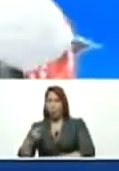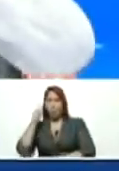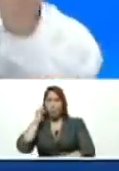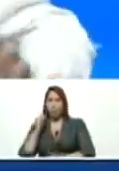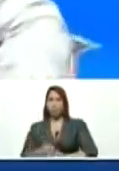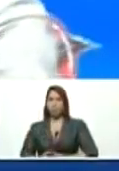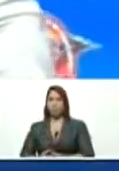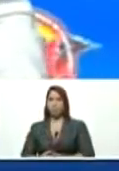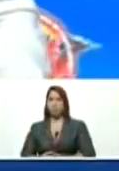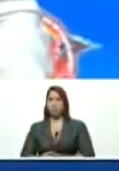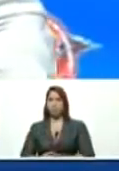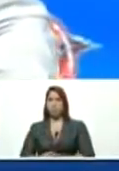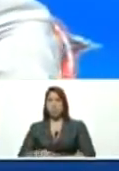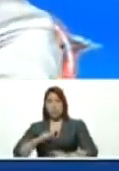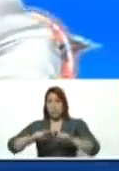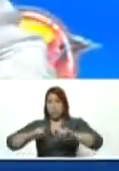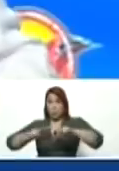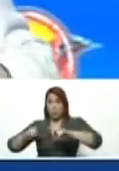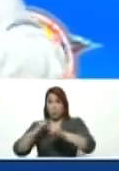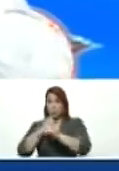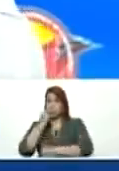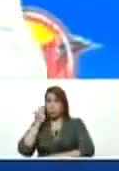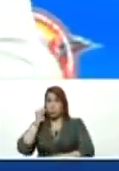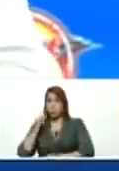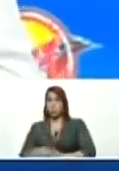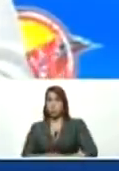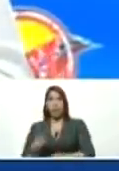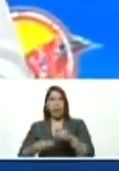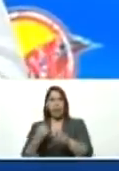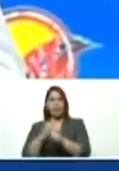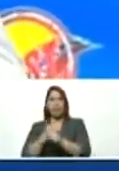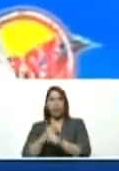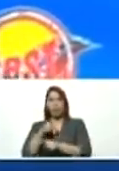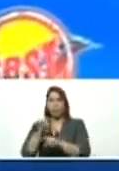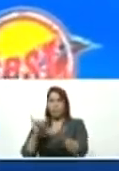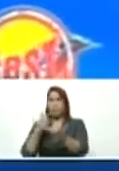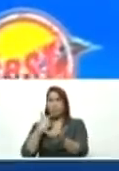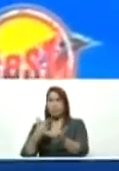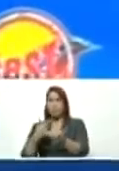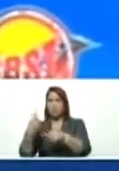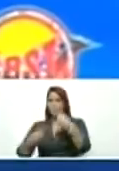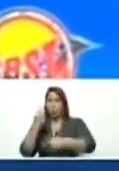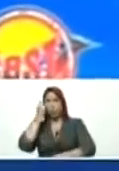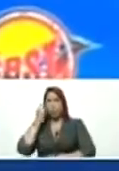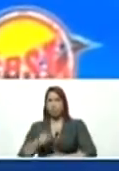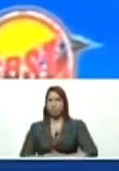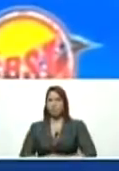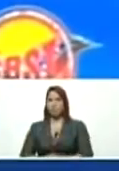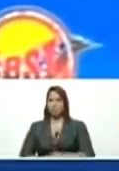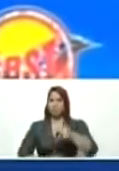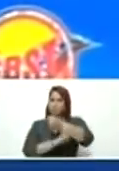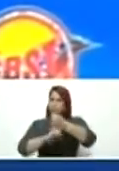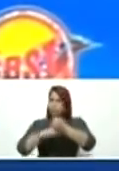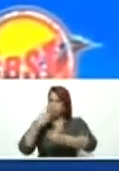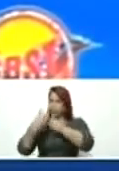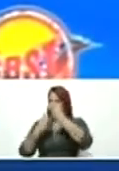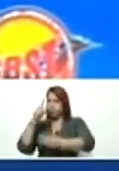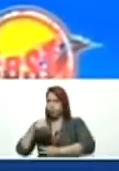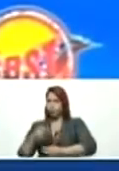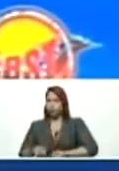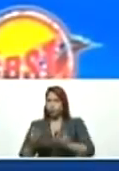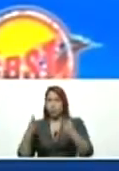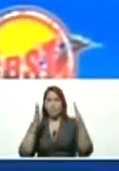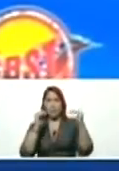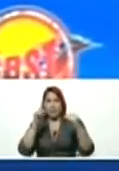en la dirección de los trabajadores las trabajadoras que hace ese trabajo que usted dice a diario en las bases le llega la